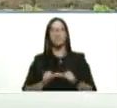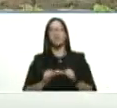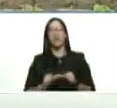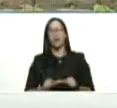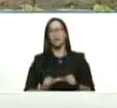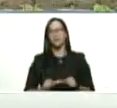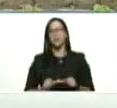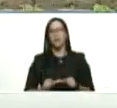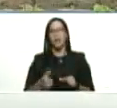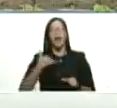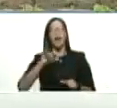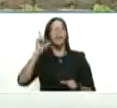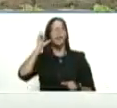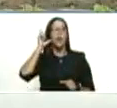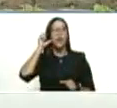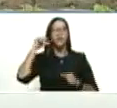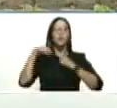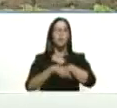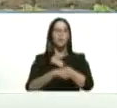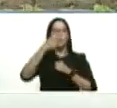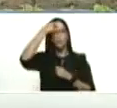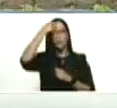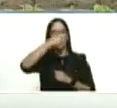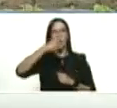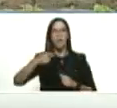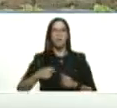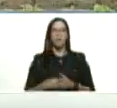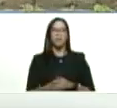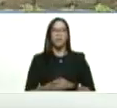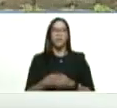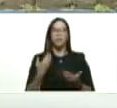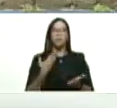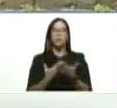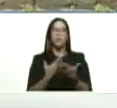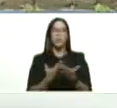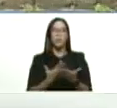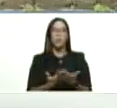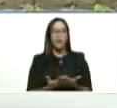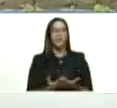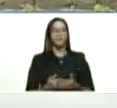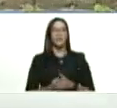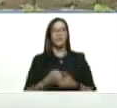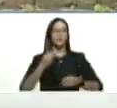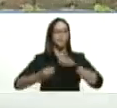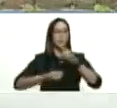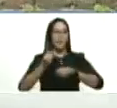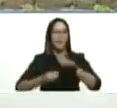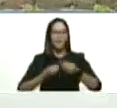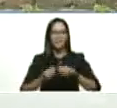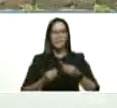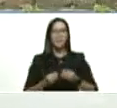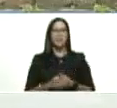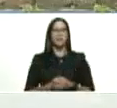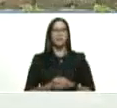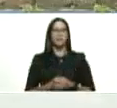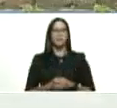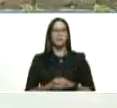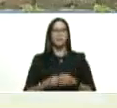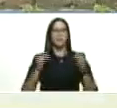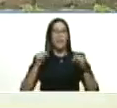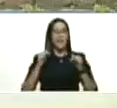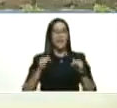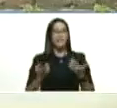que oír profundo al pueblo con sus propuestas, con su creación y su creatividad. Eso es